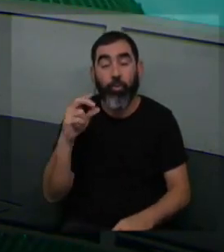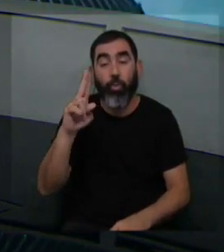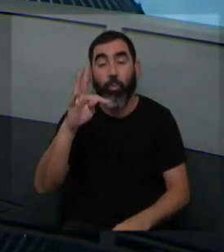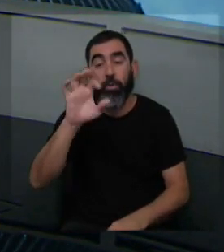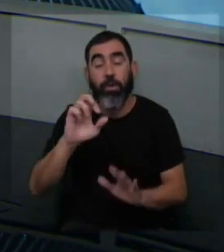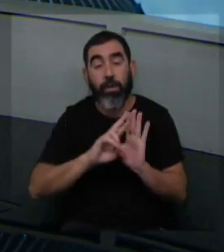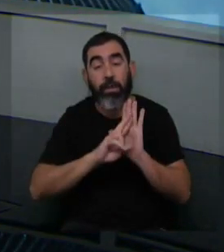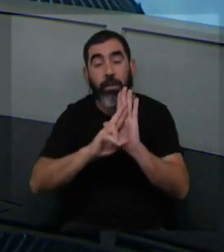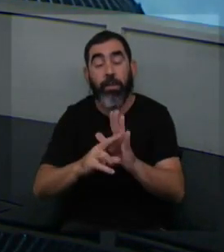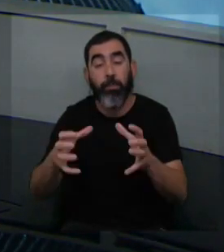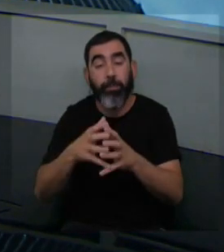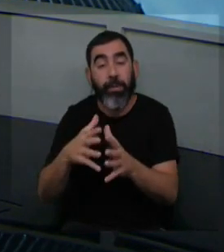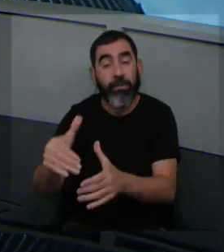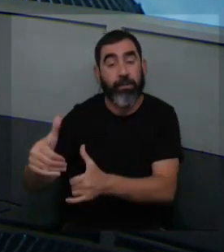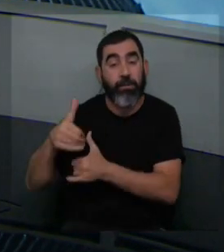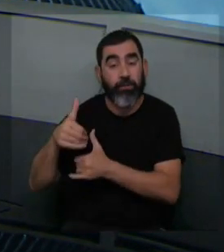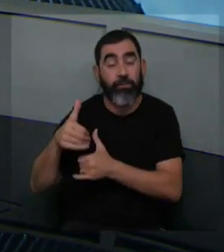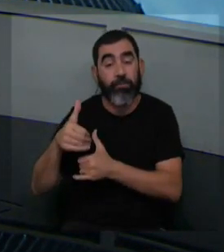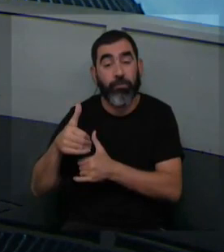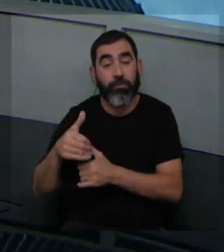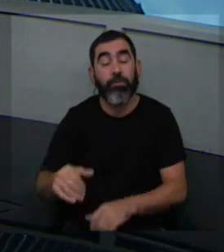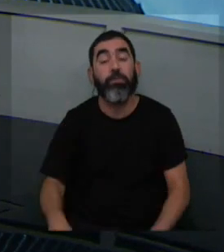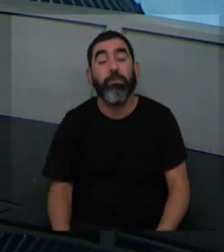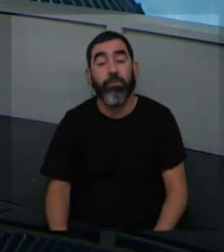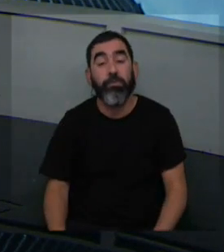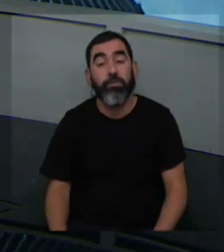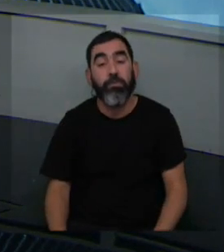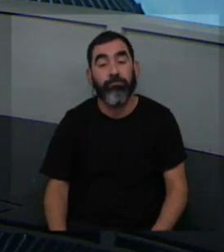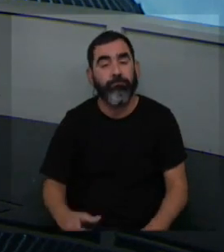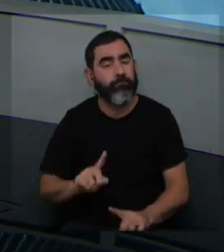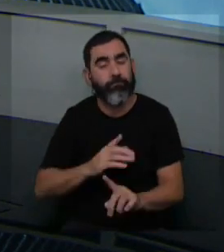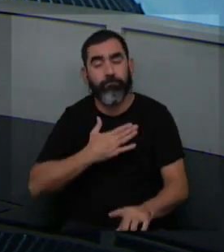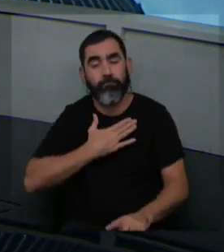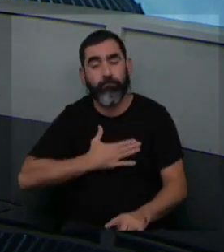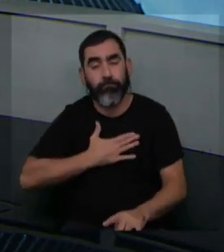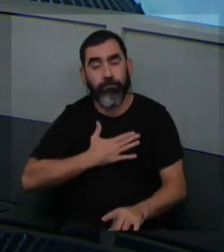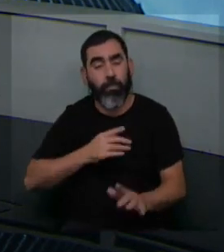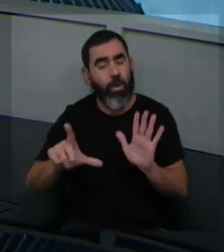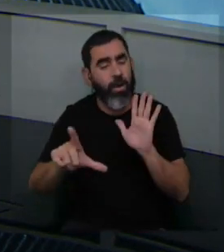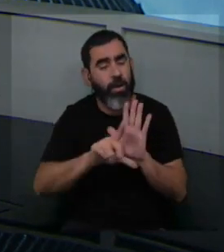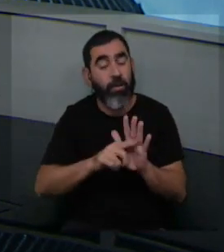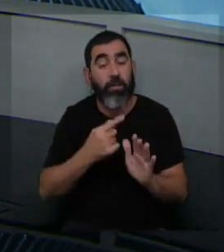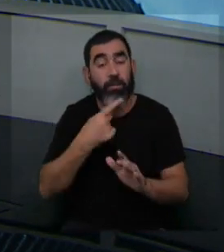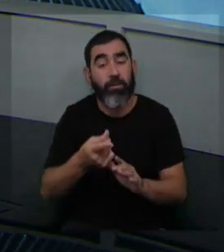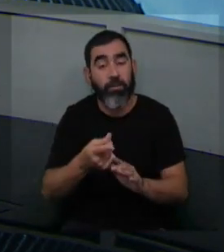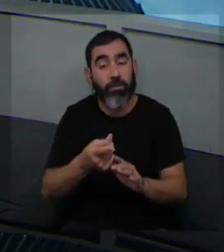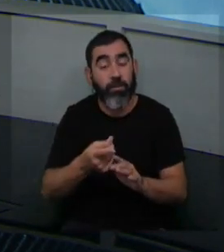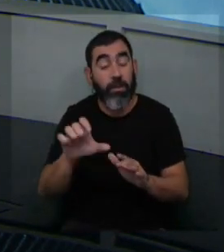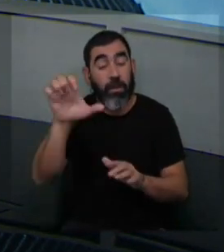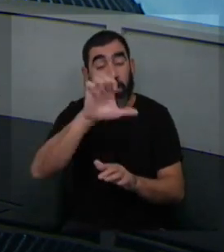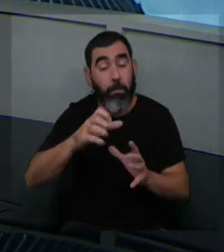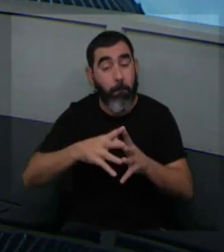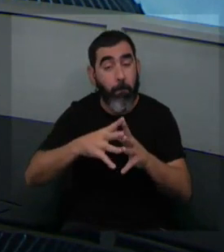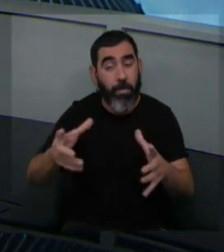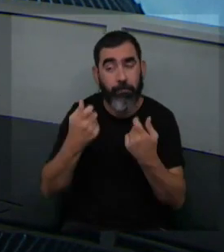en representación de Cabildo Abierto, Enrique Pérez Bos, desconforme con un reciente decreto que a su entender hará que las empresas